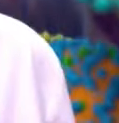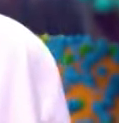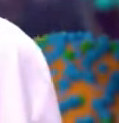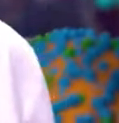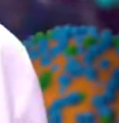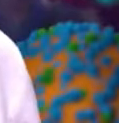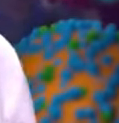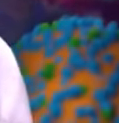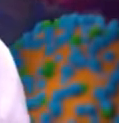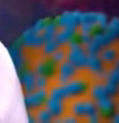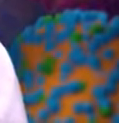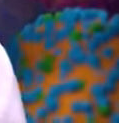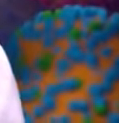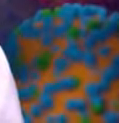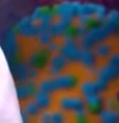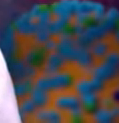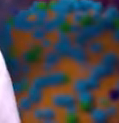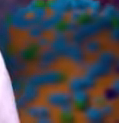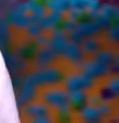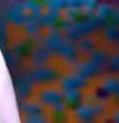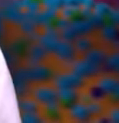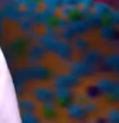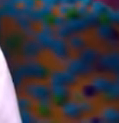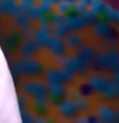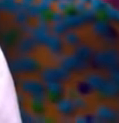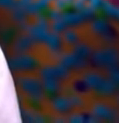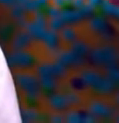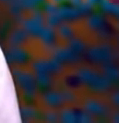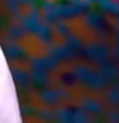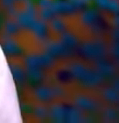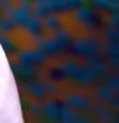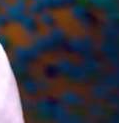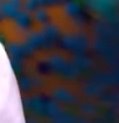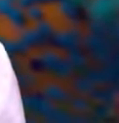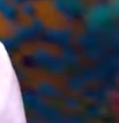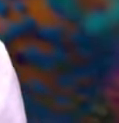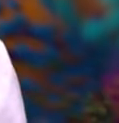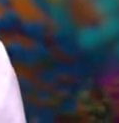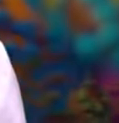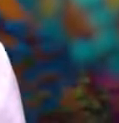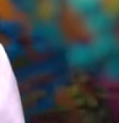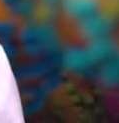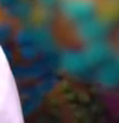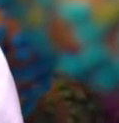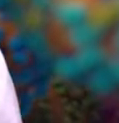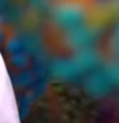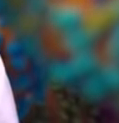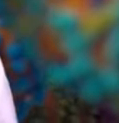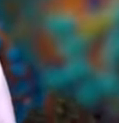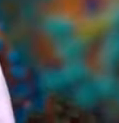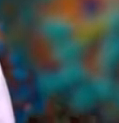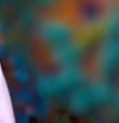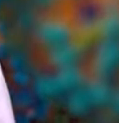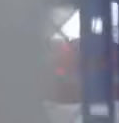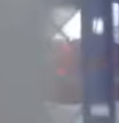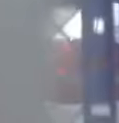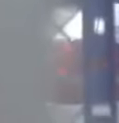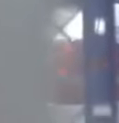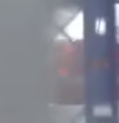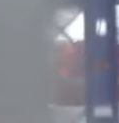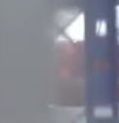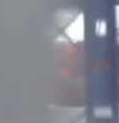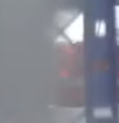La Organización Mundial de la Salud determinó que el coronavirus ya alcanzó el nivel de pandemia. Una pandemia es cuando una enfermedad se extiende